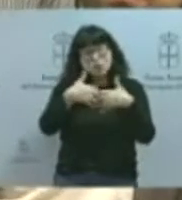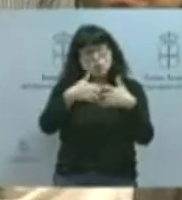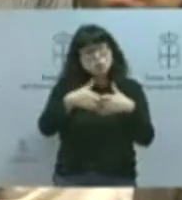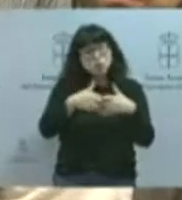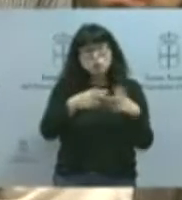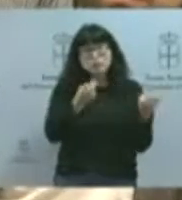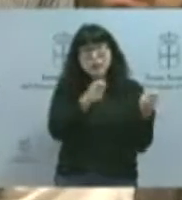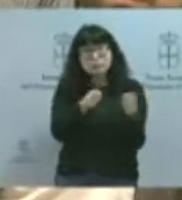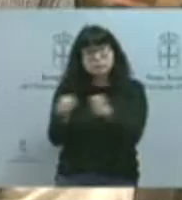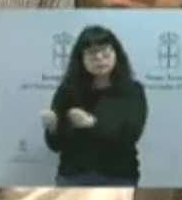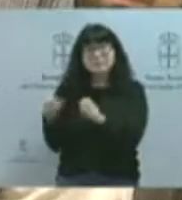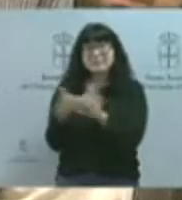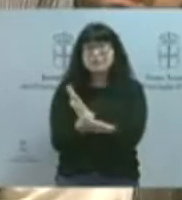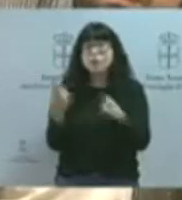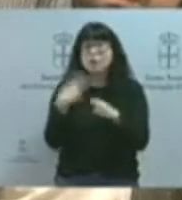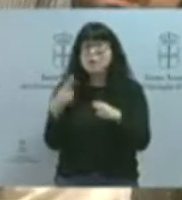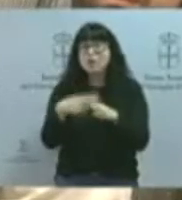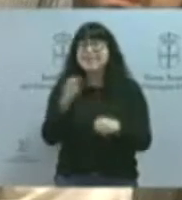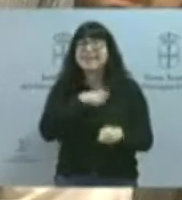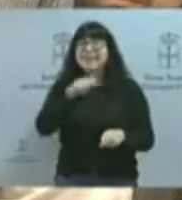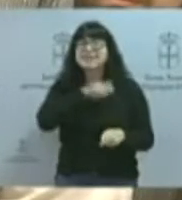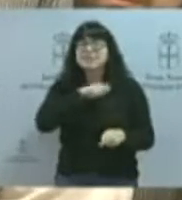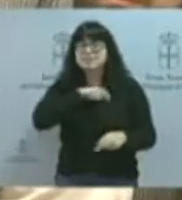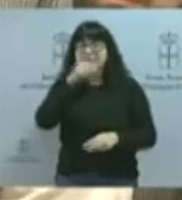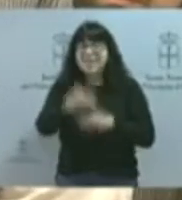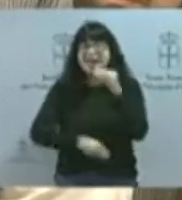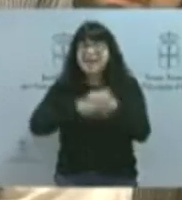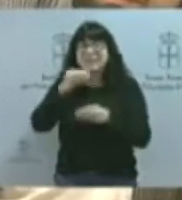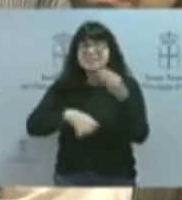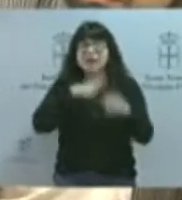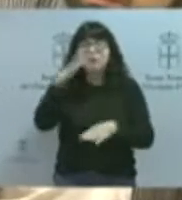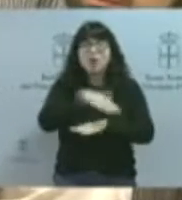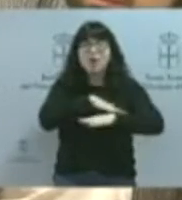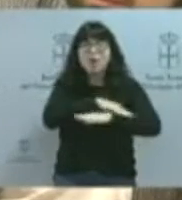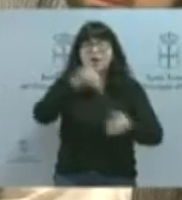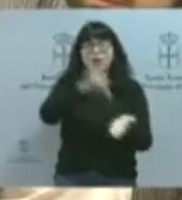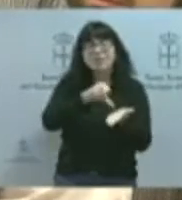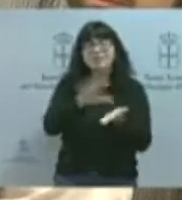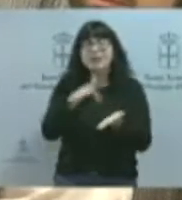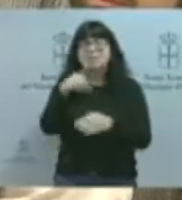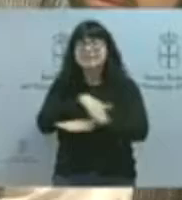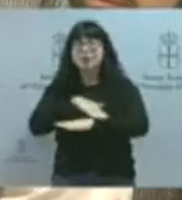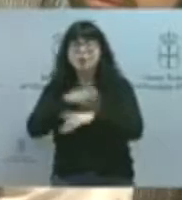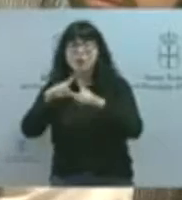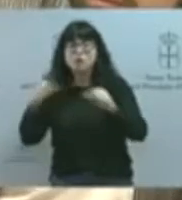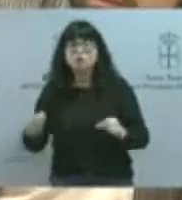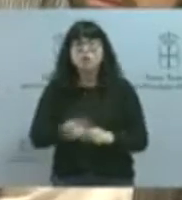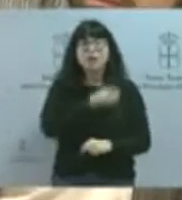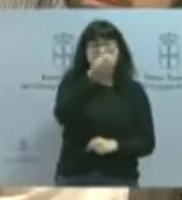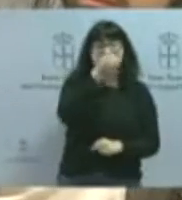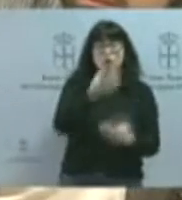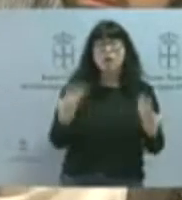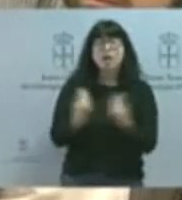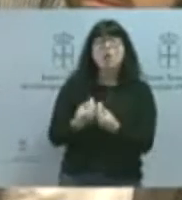ejecutada coordinadamente por los gobiernos central y autonómico. PSOE y Partido Popular, que hacen profesión de amor por la